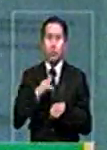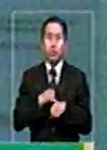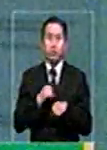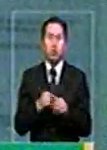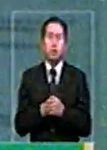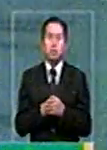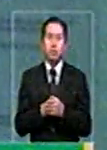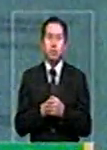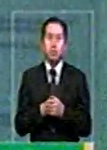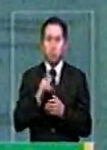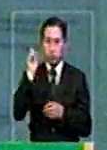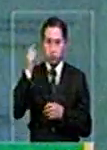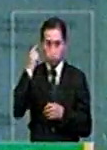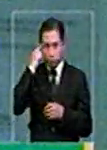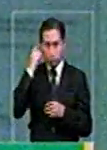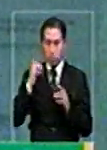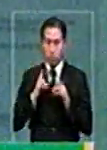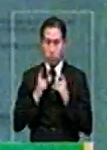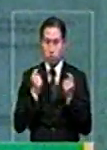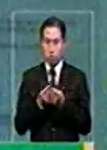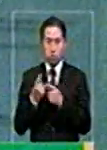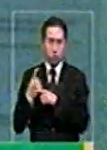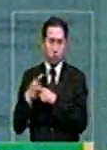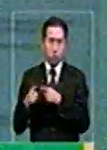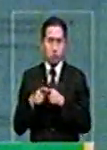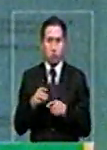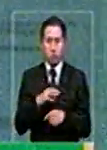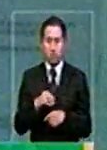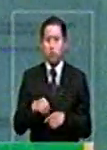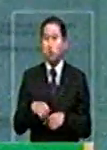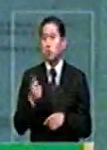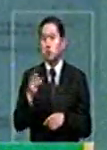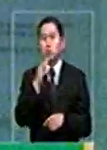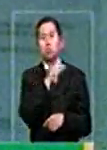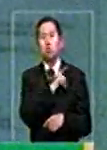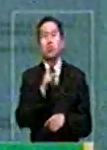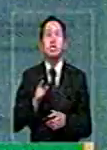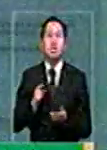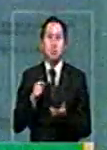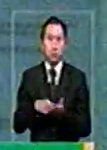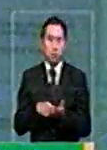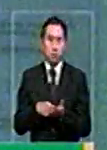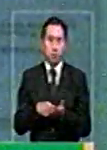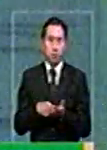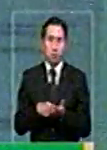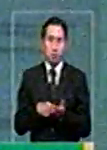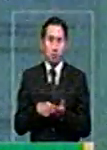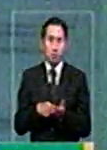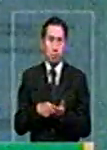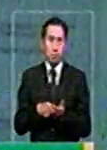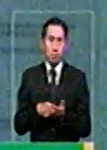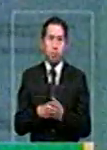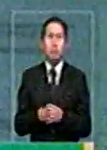Nacionales, gobiernos departamentales y o municipales.